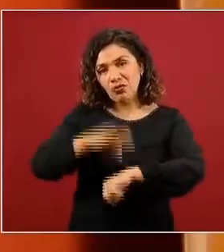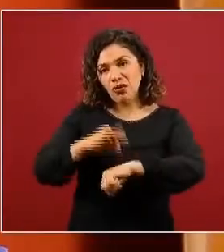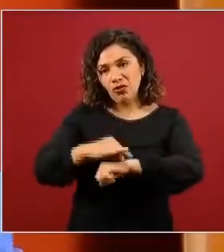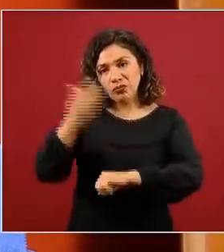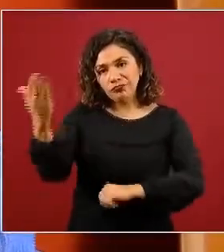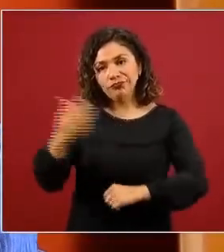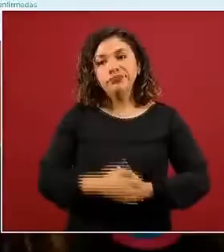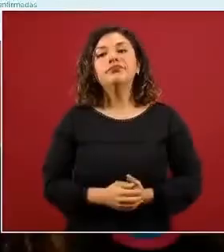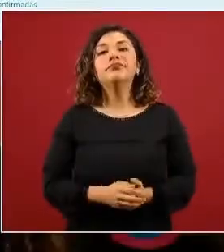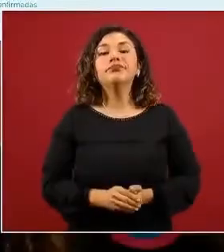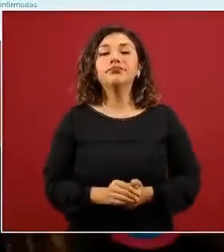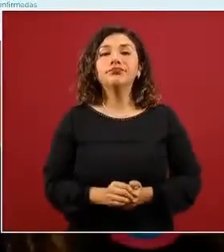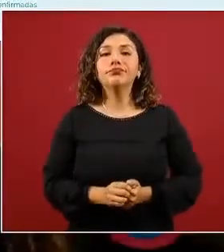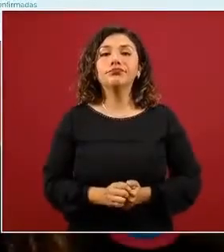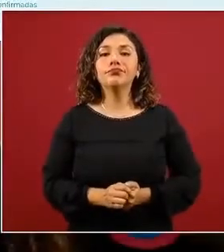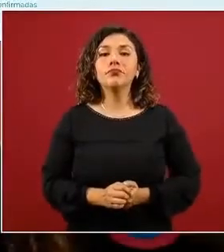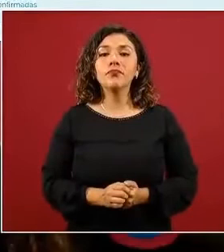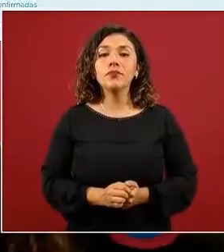Grajeda.